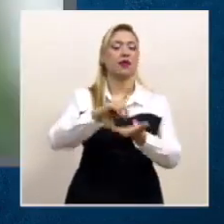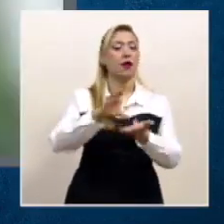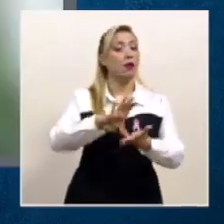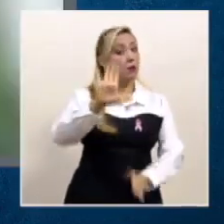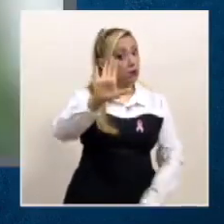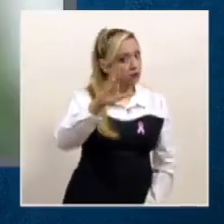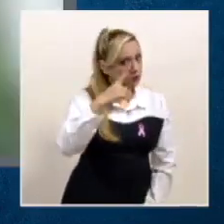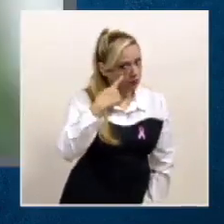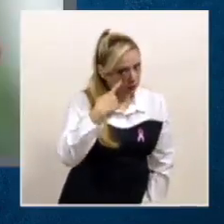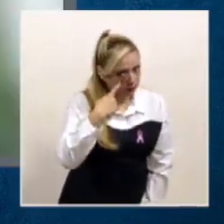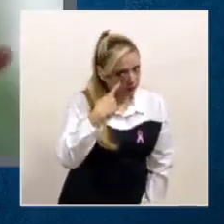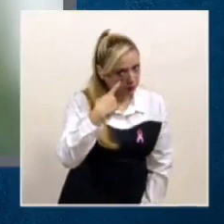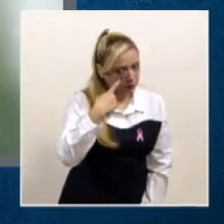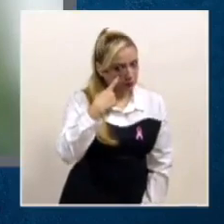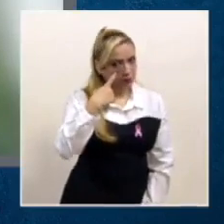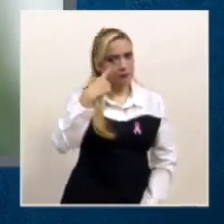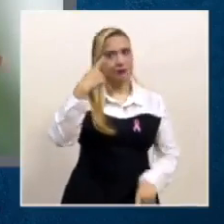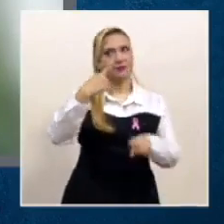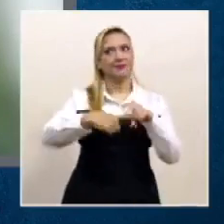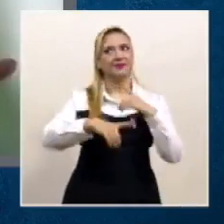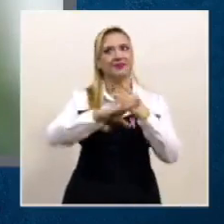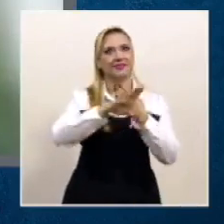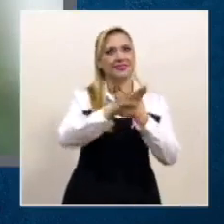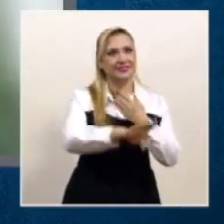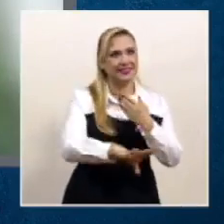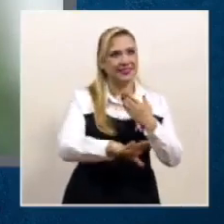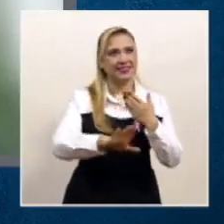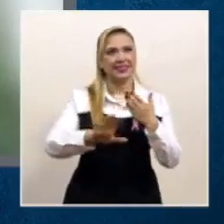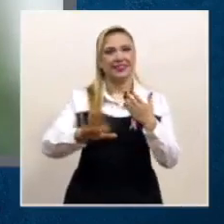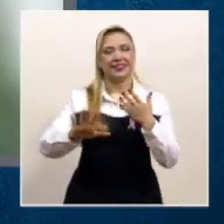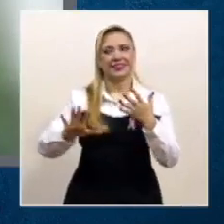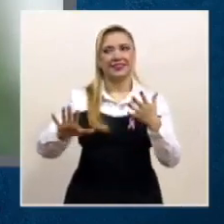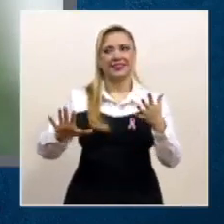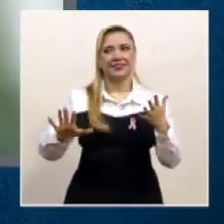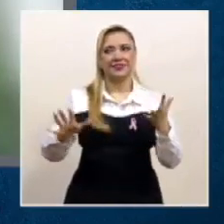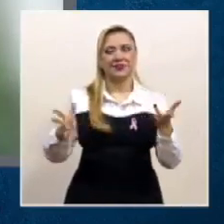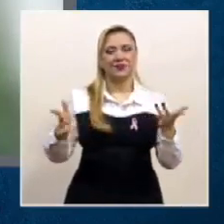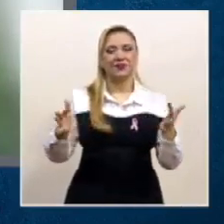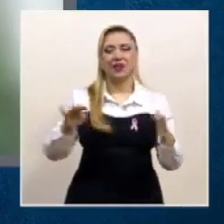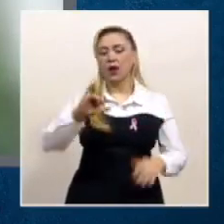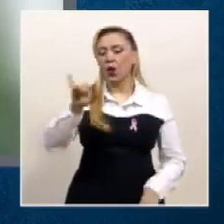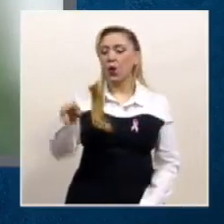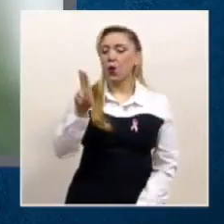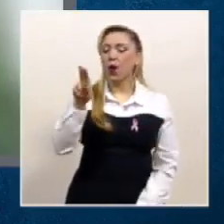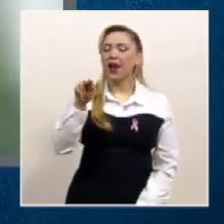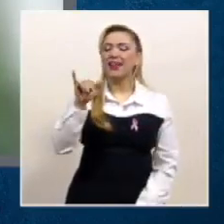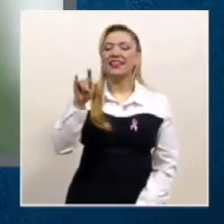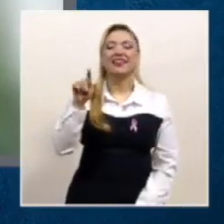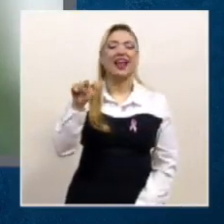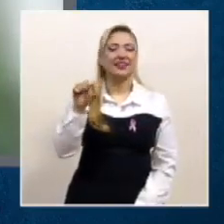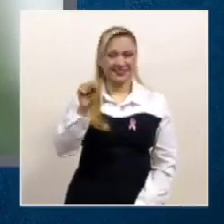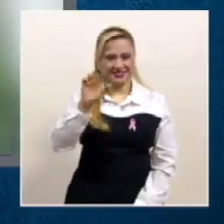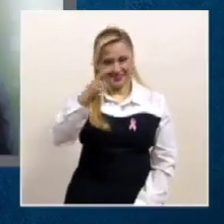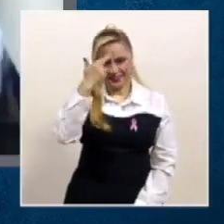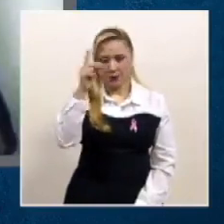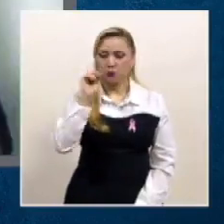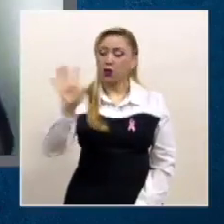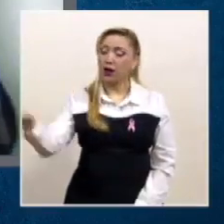ojo, para evitar aquello que se llamó en su momento el fenómeno de las Juanitas, en donde designaban a una